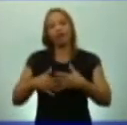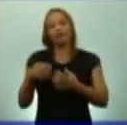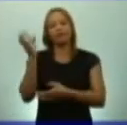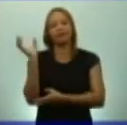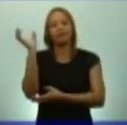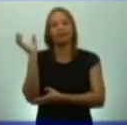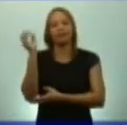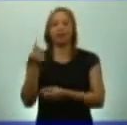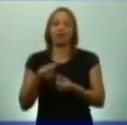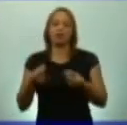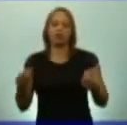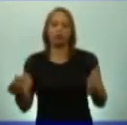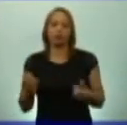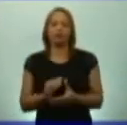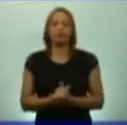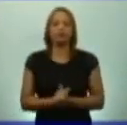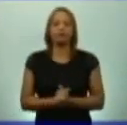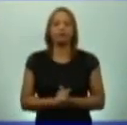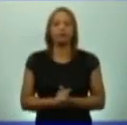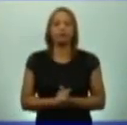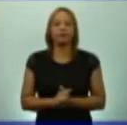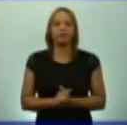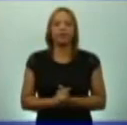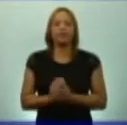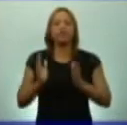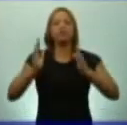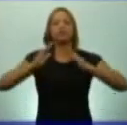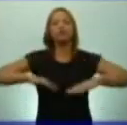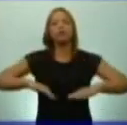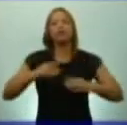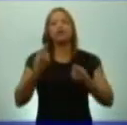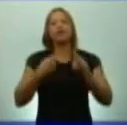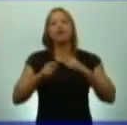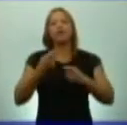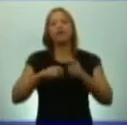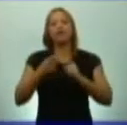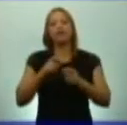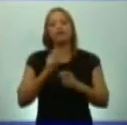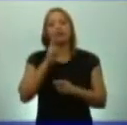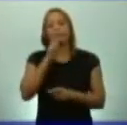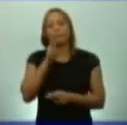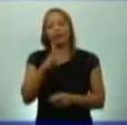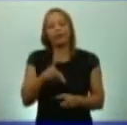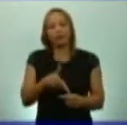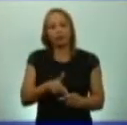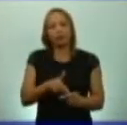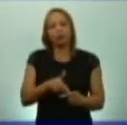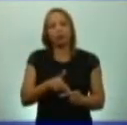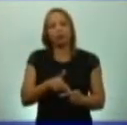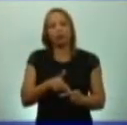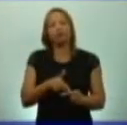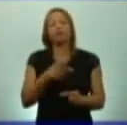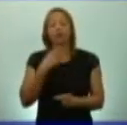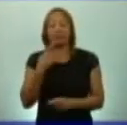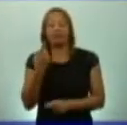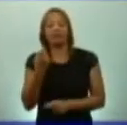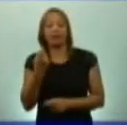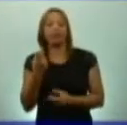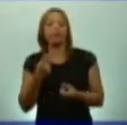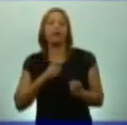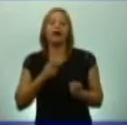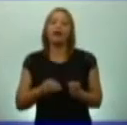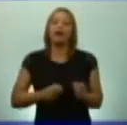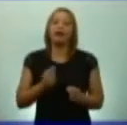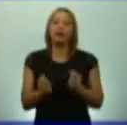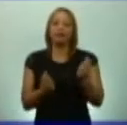centrales azucareros. Suspendió la venta de petróleo, imprescindible para el transporte,